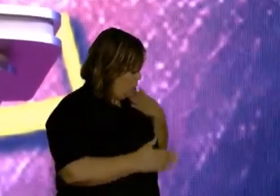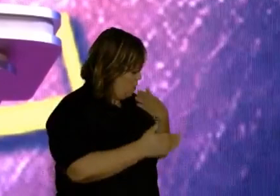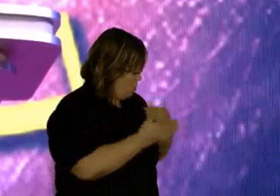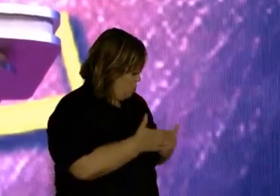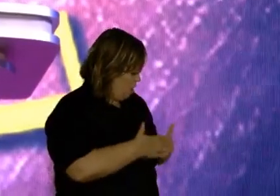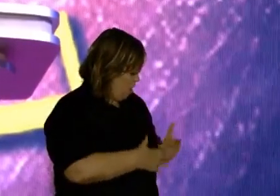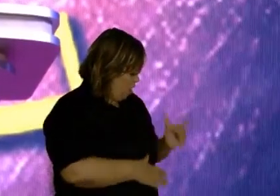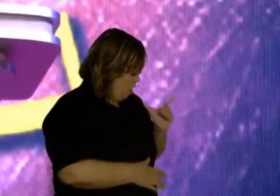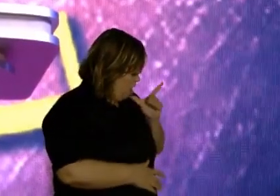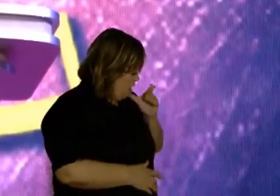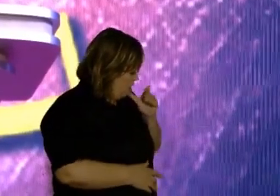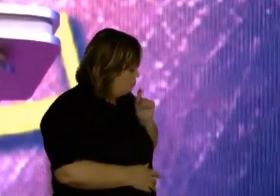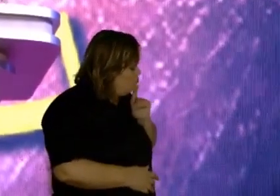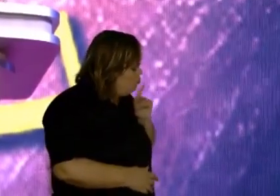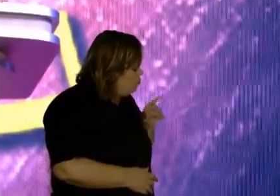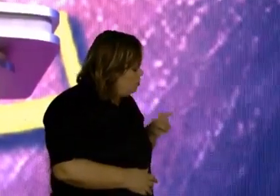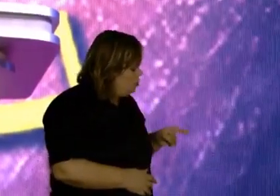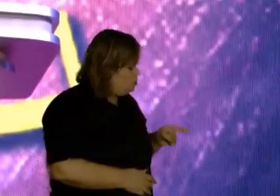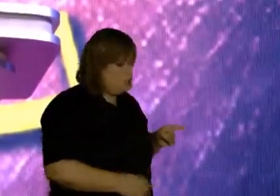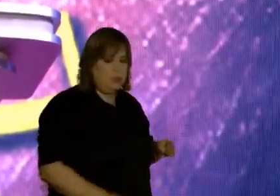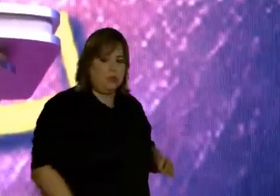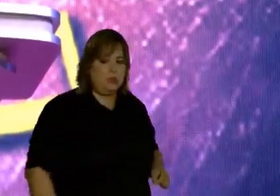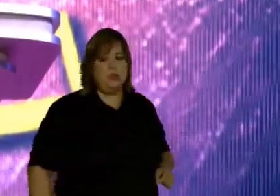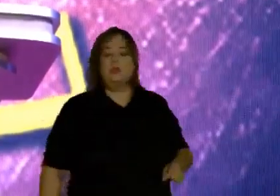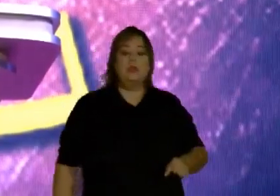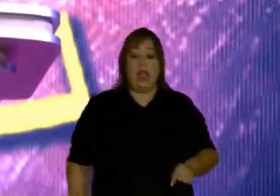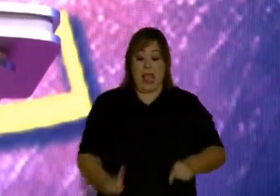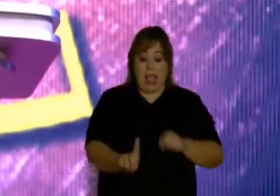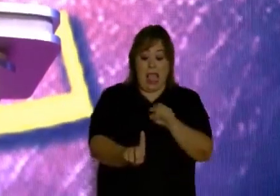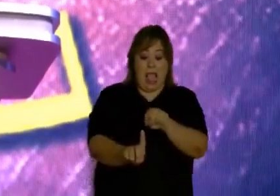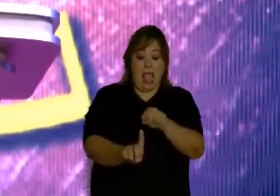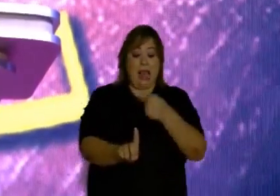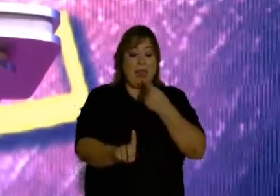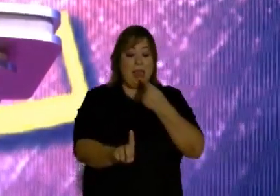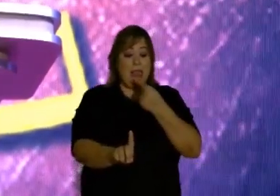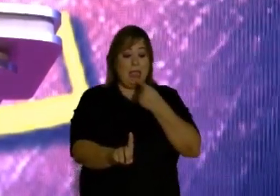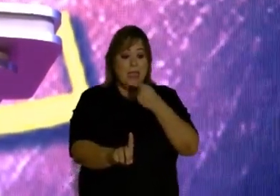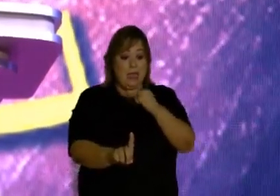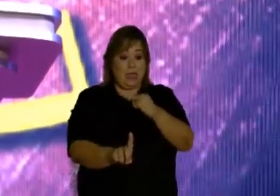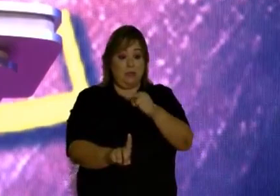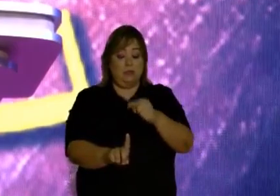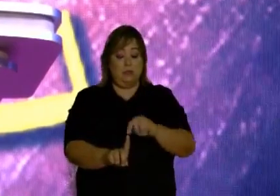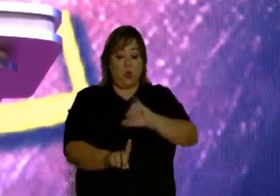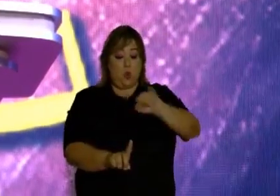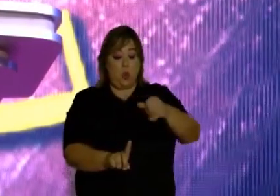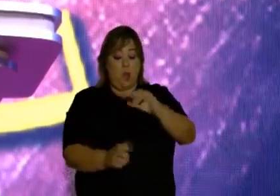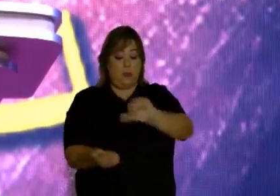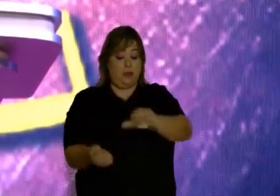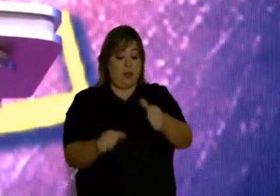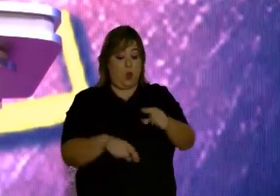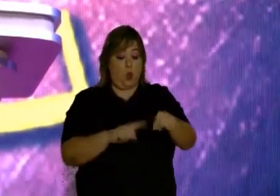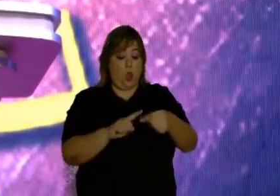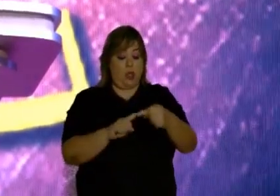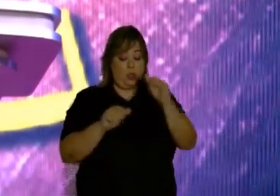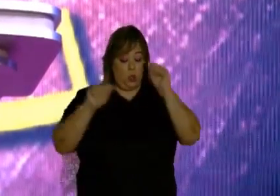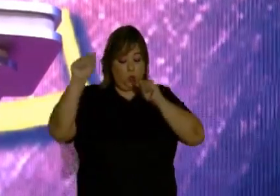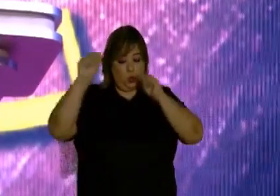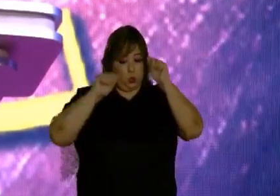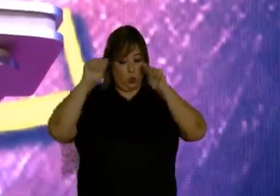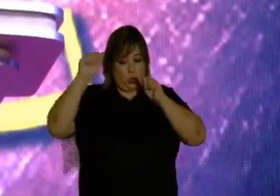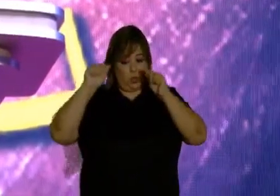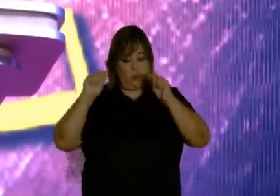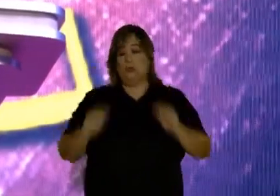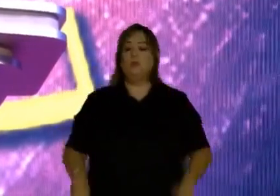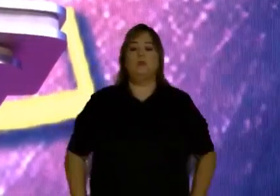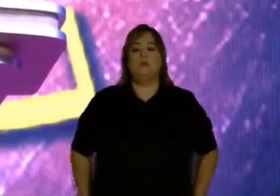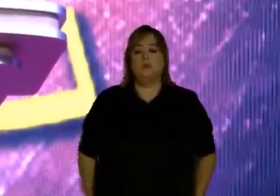¡Ay! Eso lo dijo Juan el Bautista, hermano, ¿sabe? Sin embargo, su duda más profunda